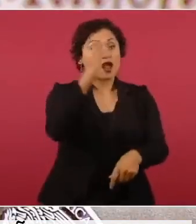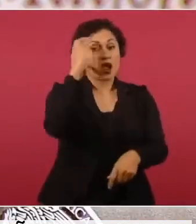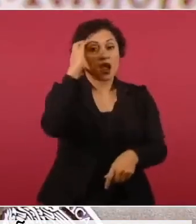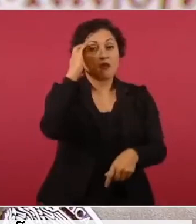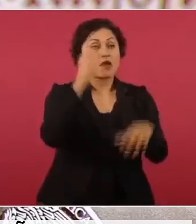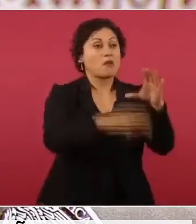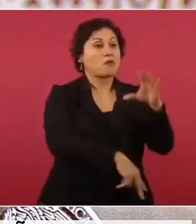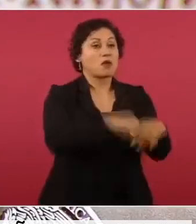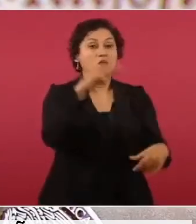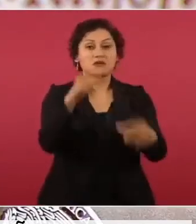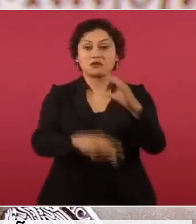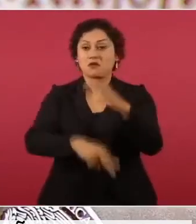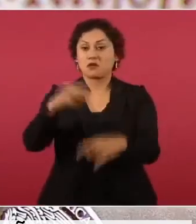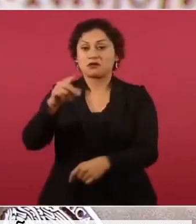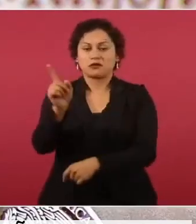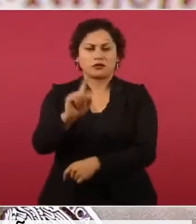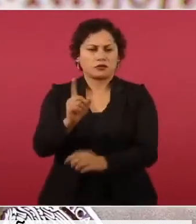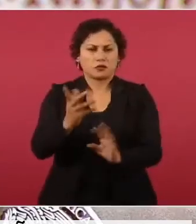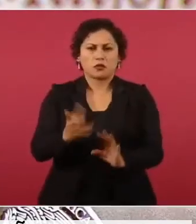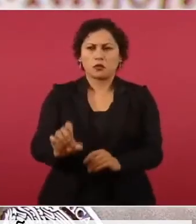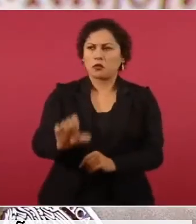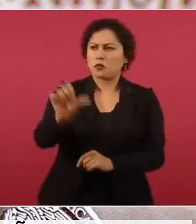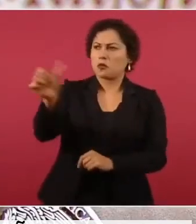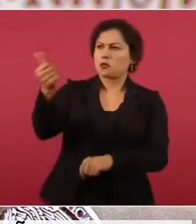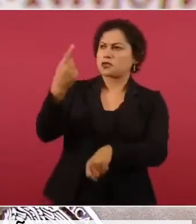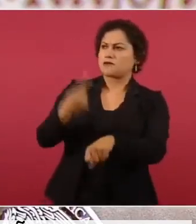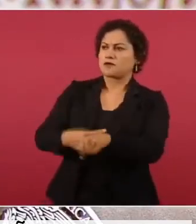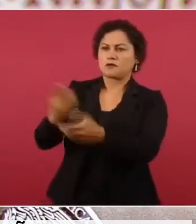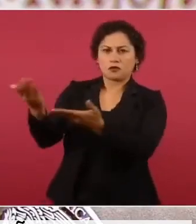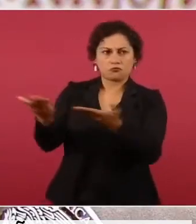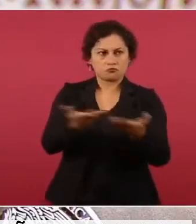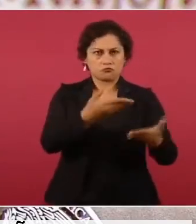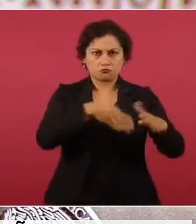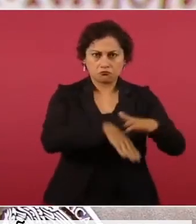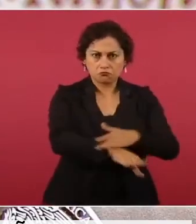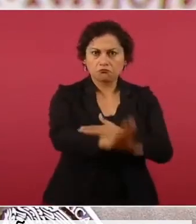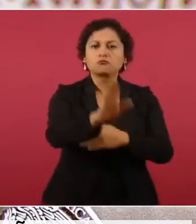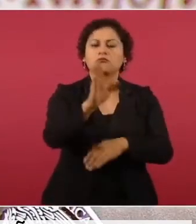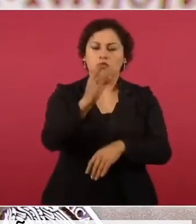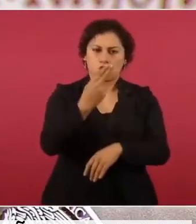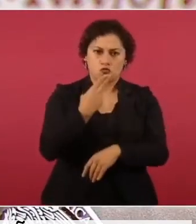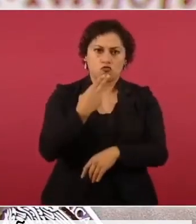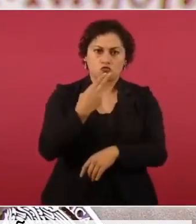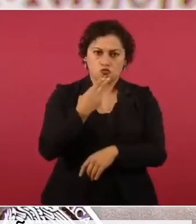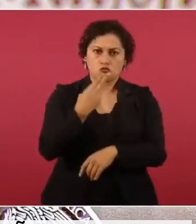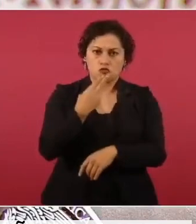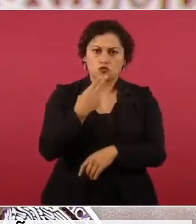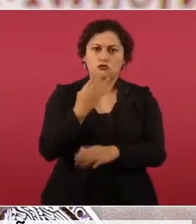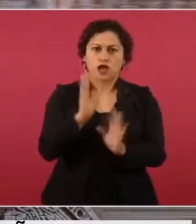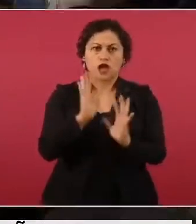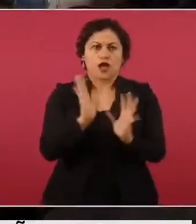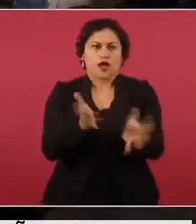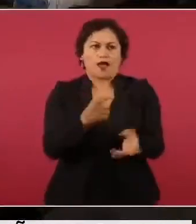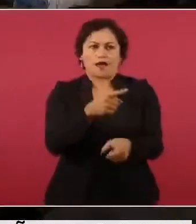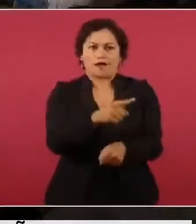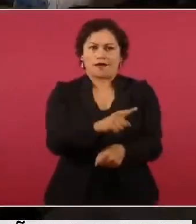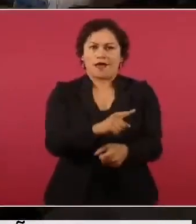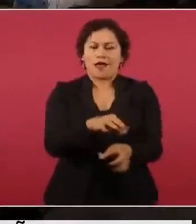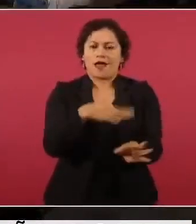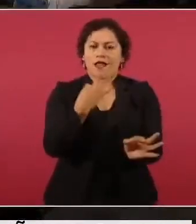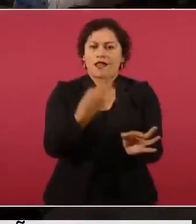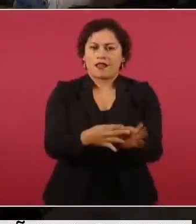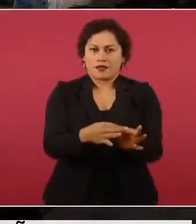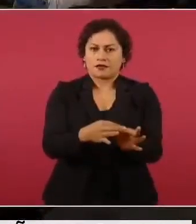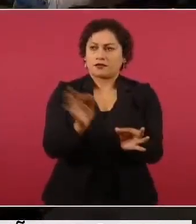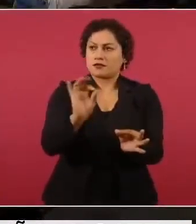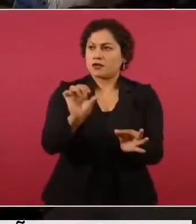se están usando para otras enfermedades de atención importante, pero en su momento están listas para ser rehabilitadas si